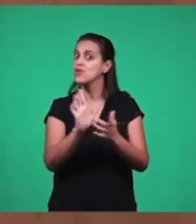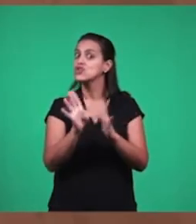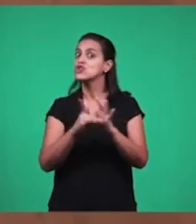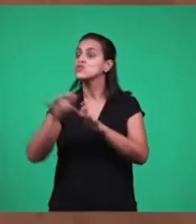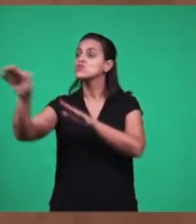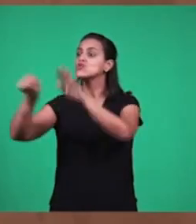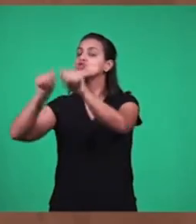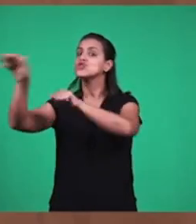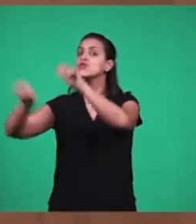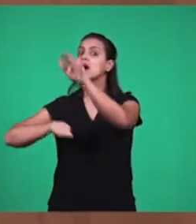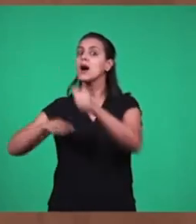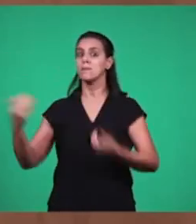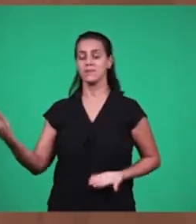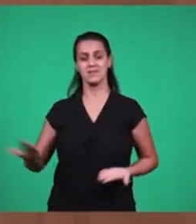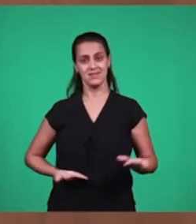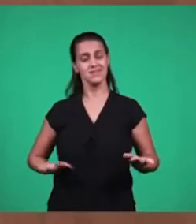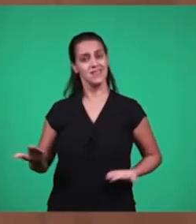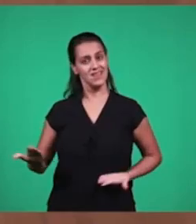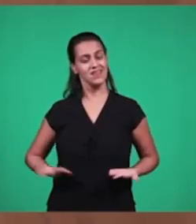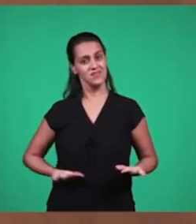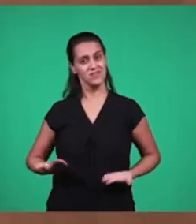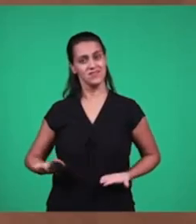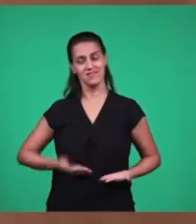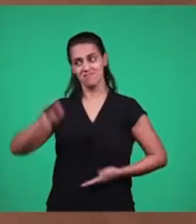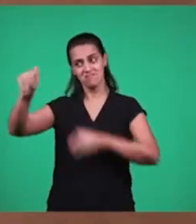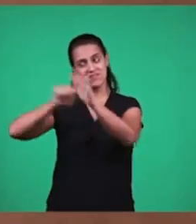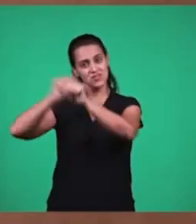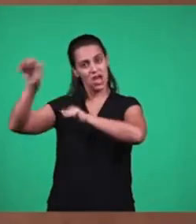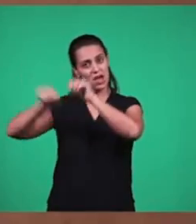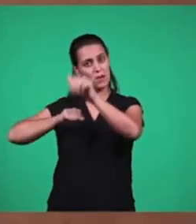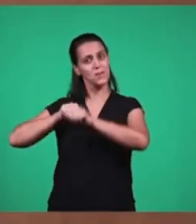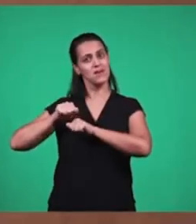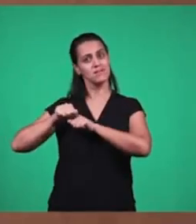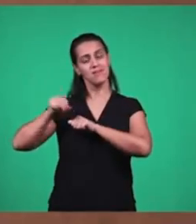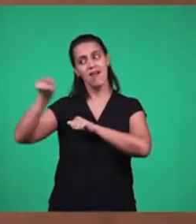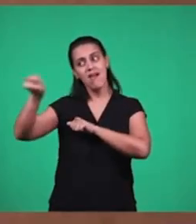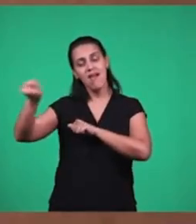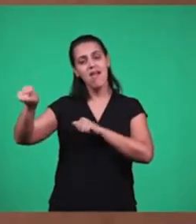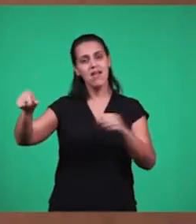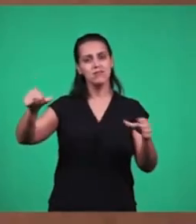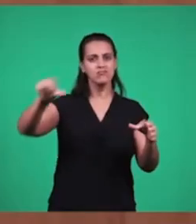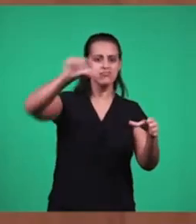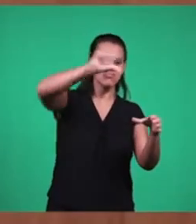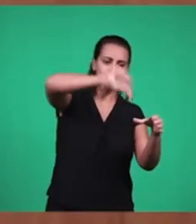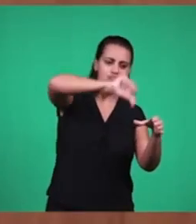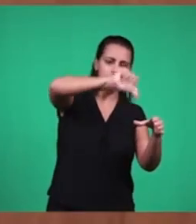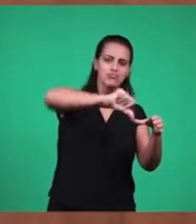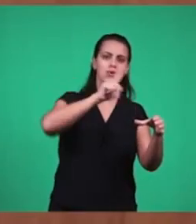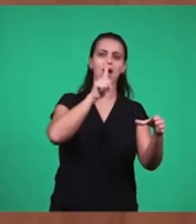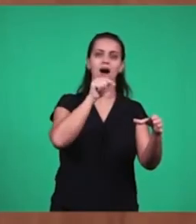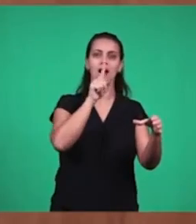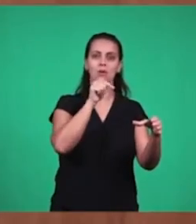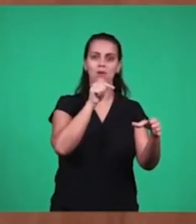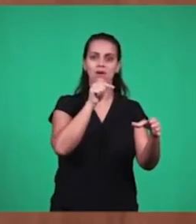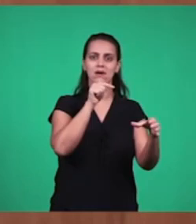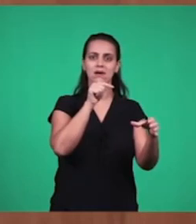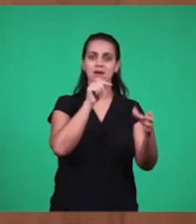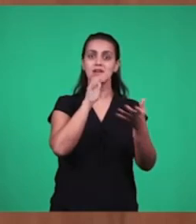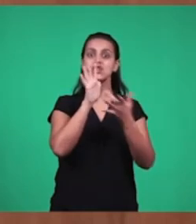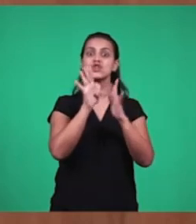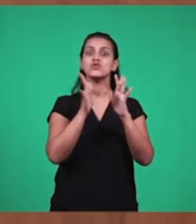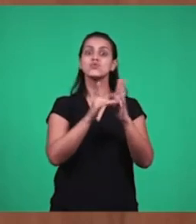Jesús mandó que los sirvientes llenen las tinajas de agua. Jesús dejó esa misión